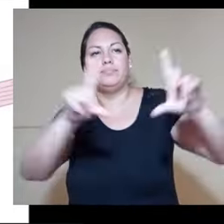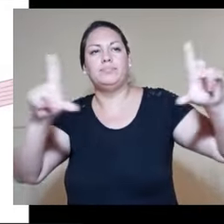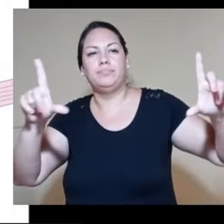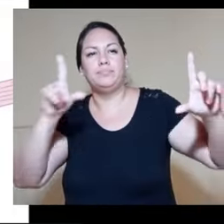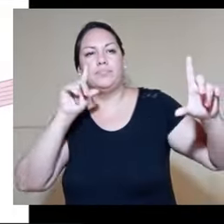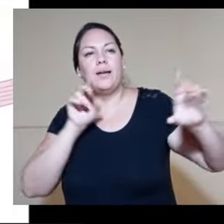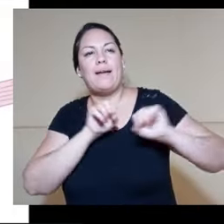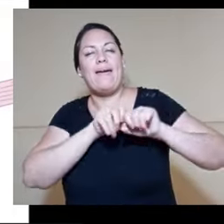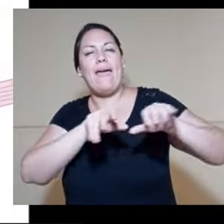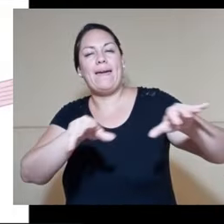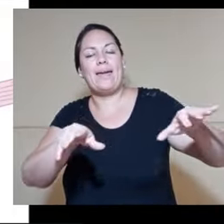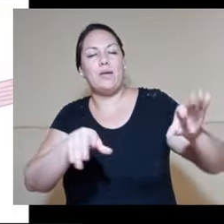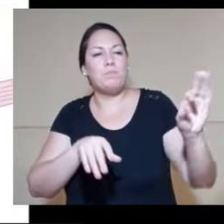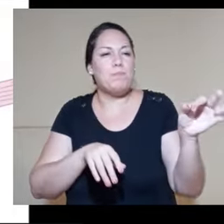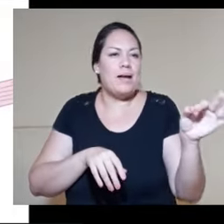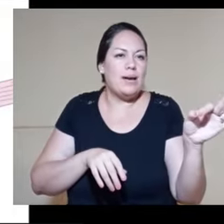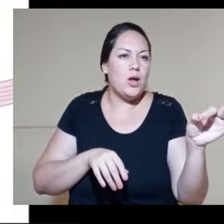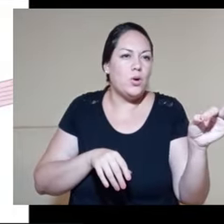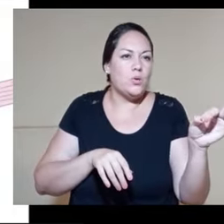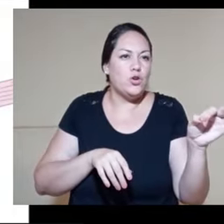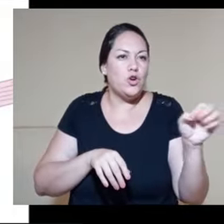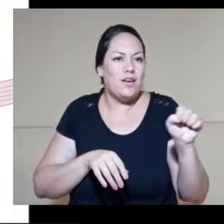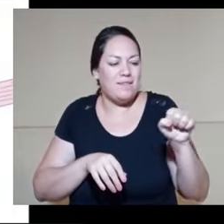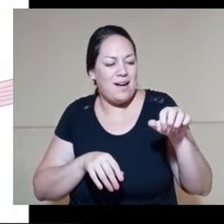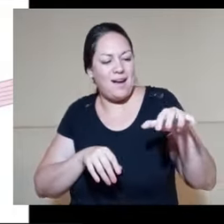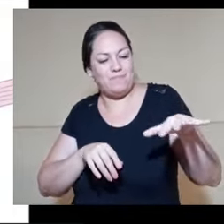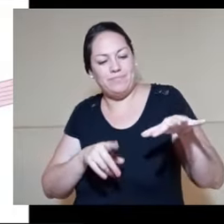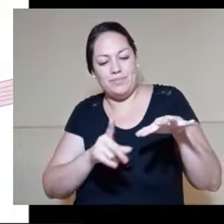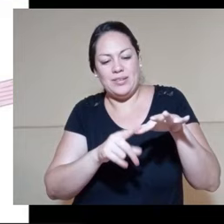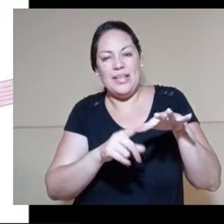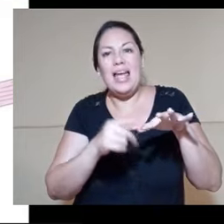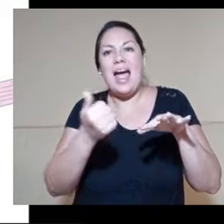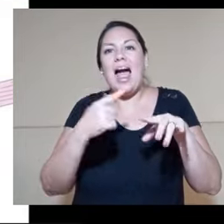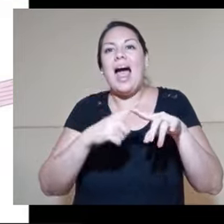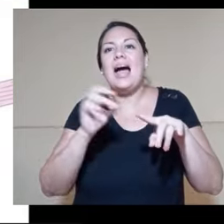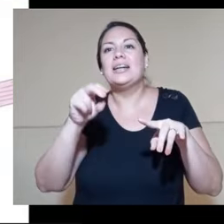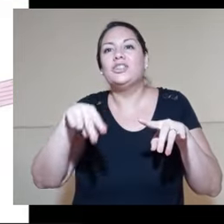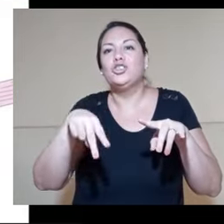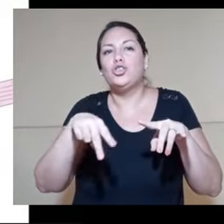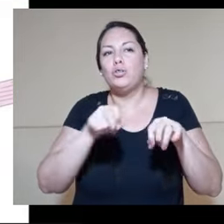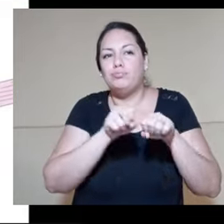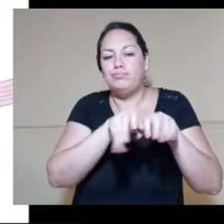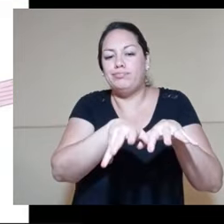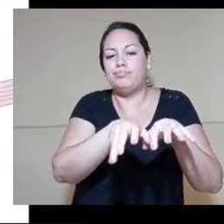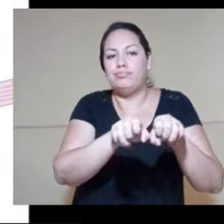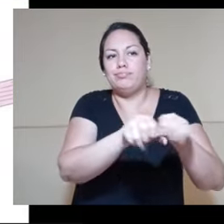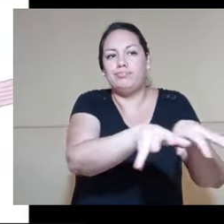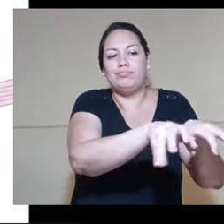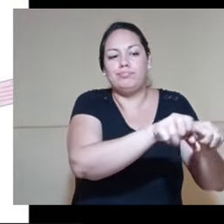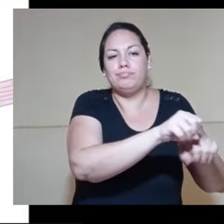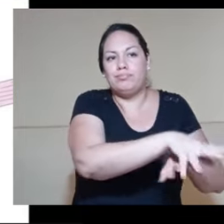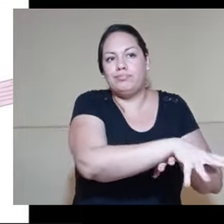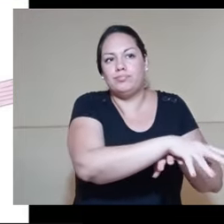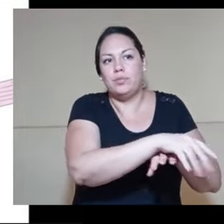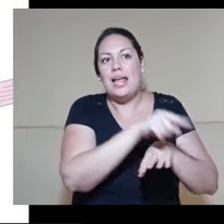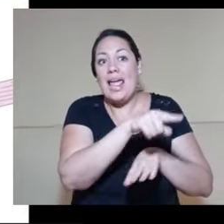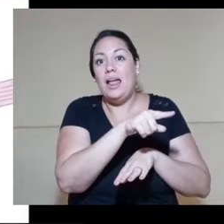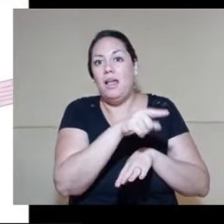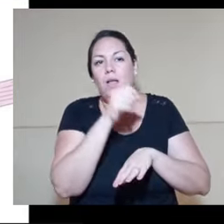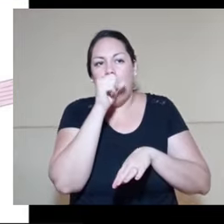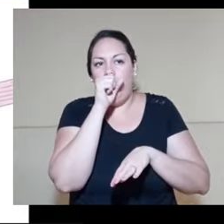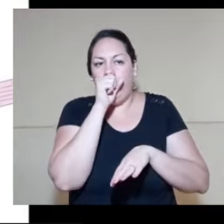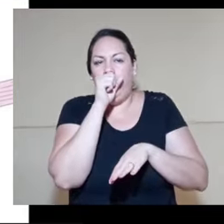Bueno, acá tienen un esquema, fíjense, una neurona donde todos los axones vienen a hacer